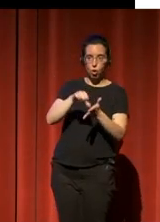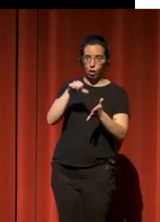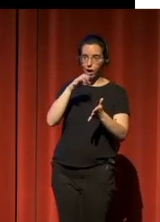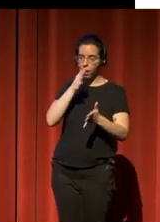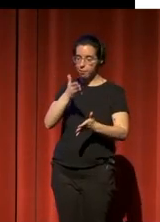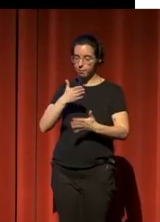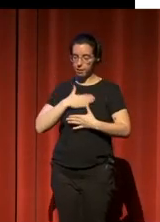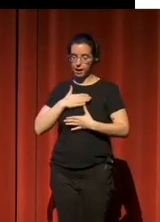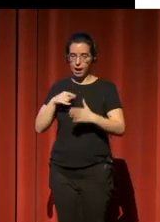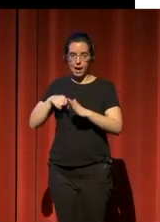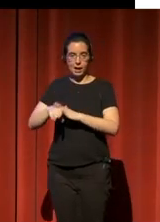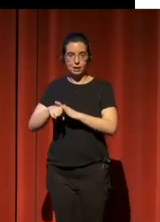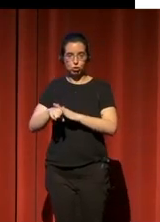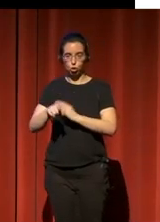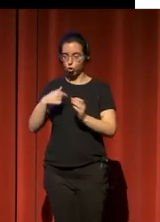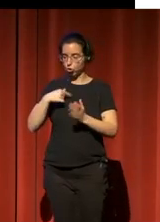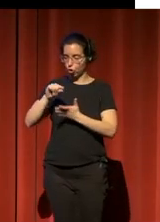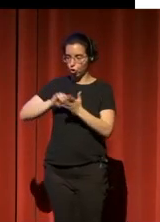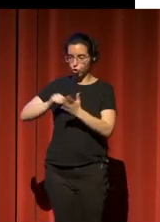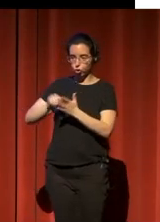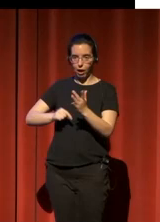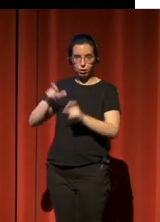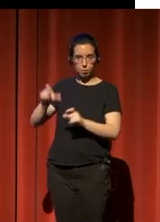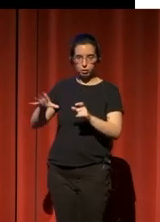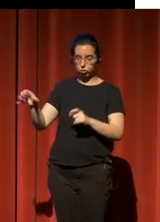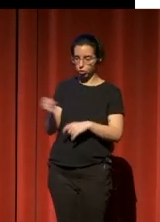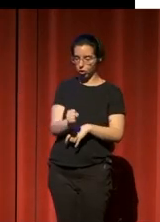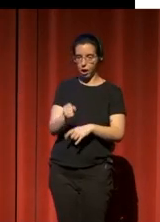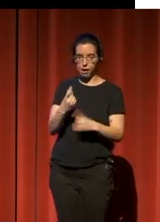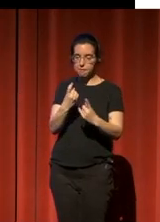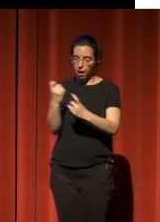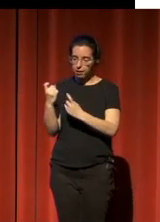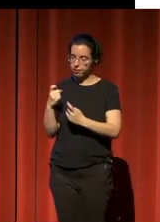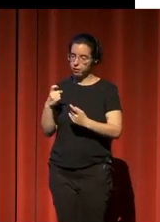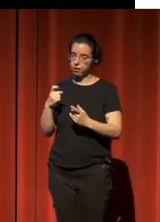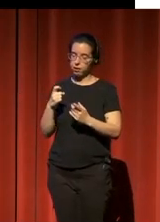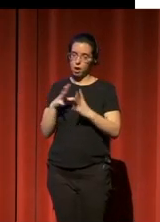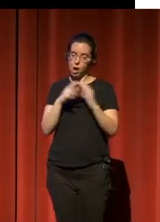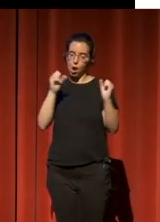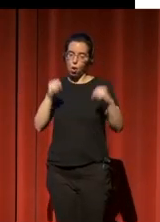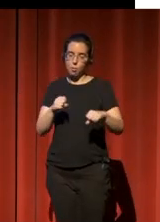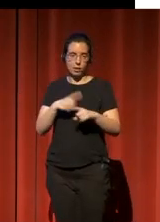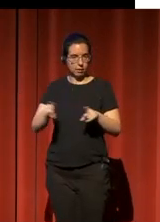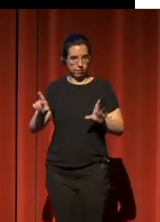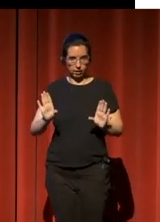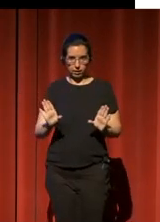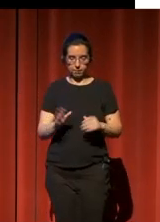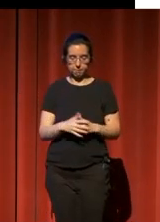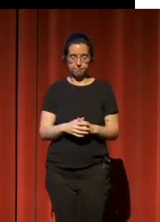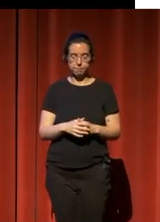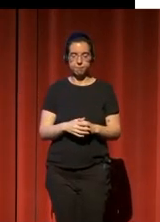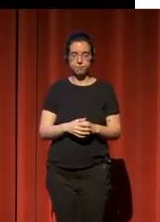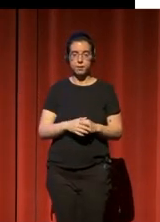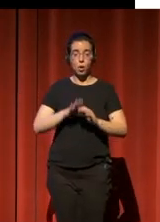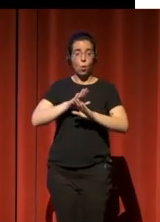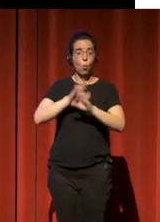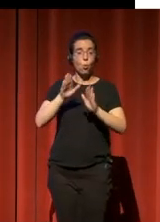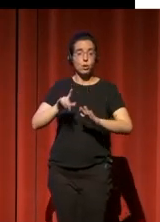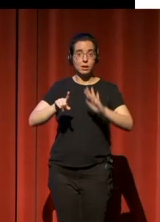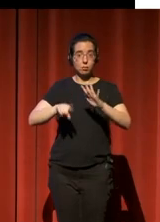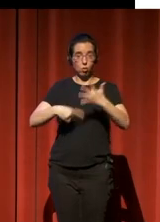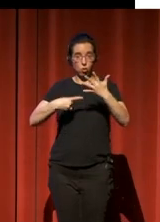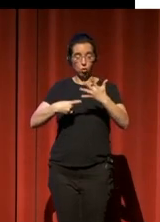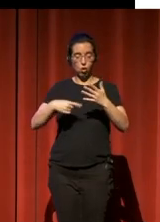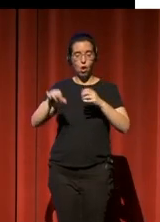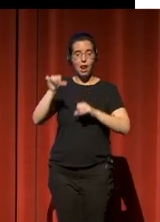biblioteca y contratar el personal eh que haga falta para para esa gestión y por último eh